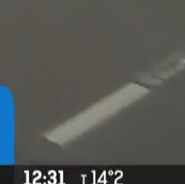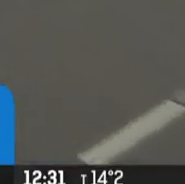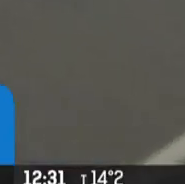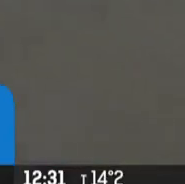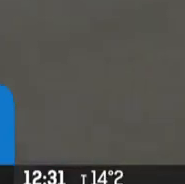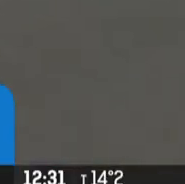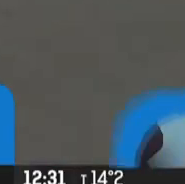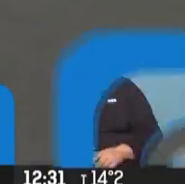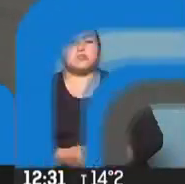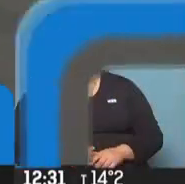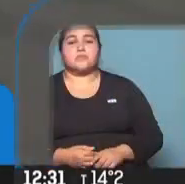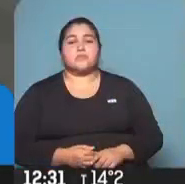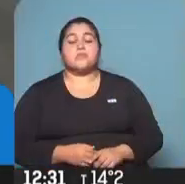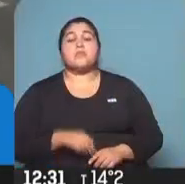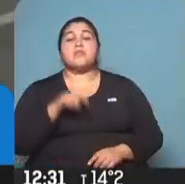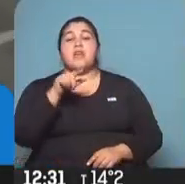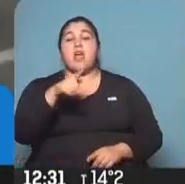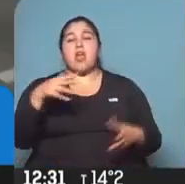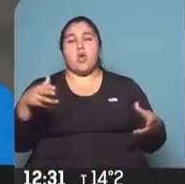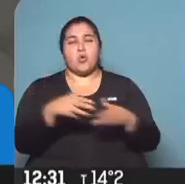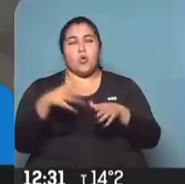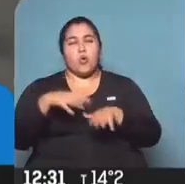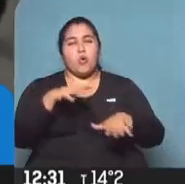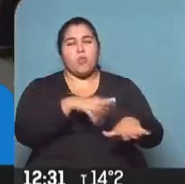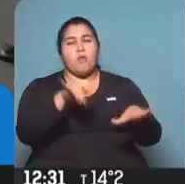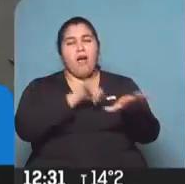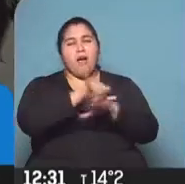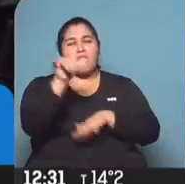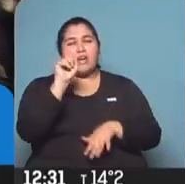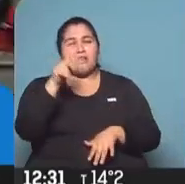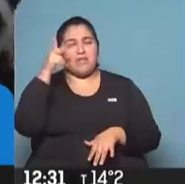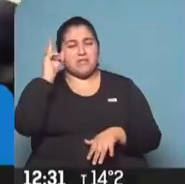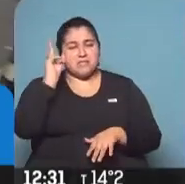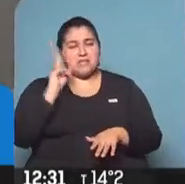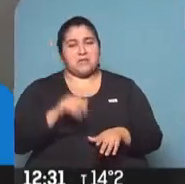los oficiales y la fuerza aérea de chile